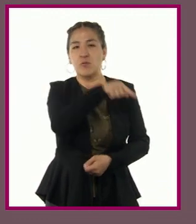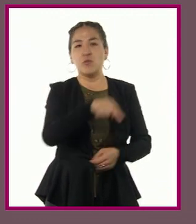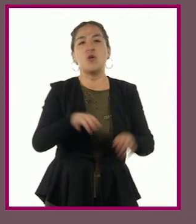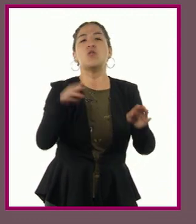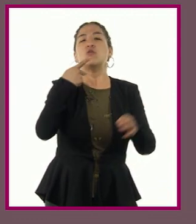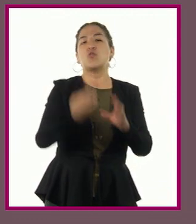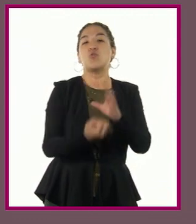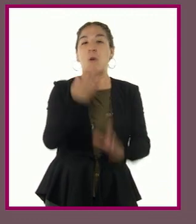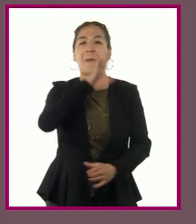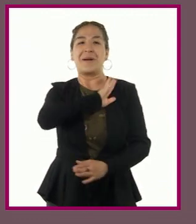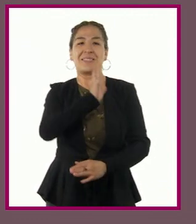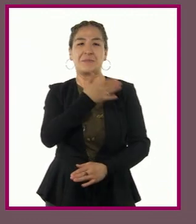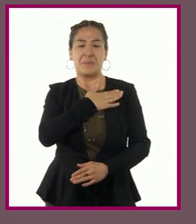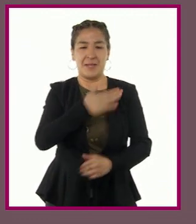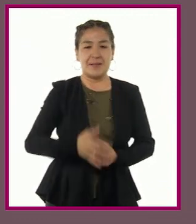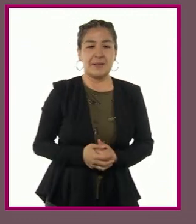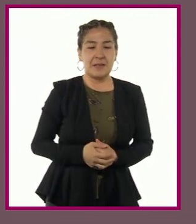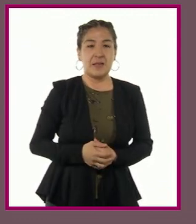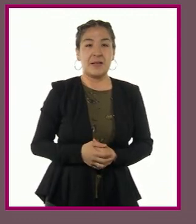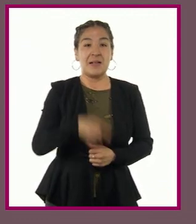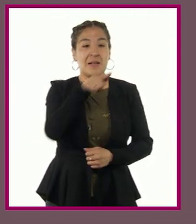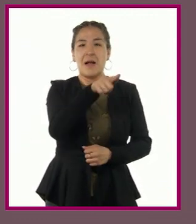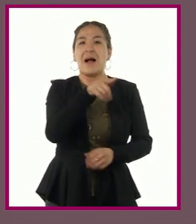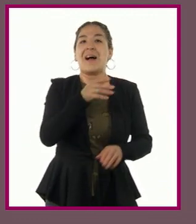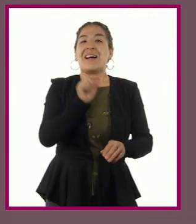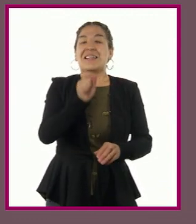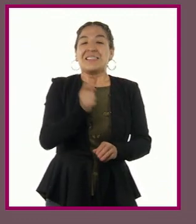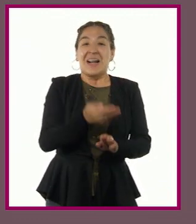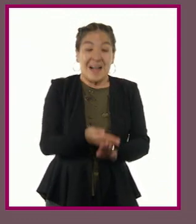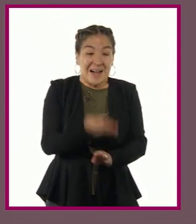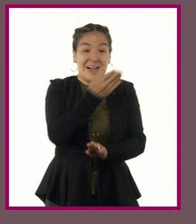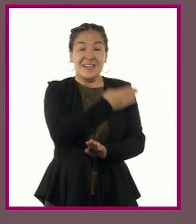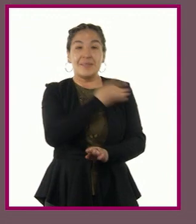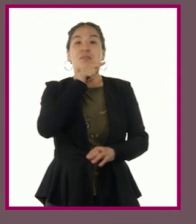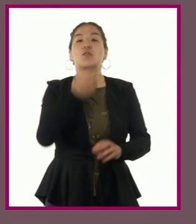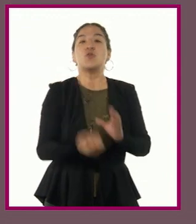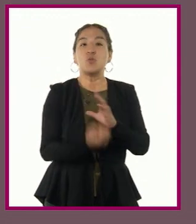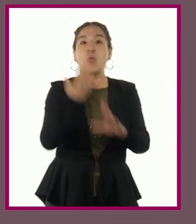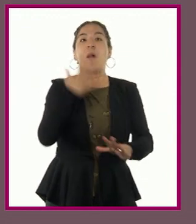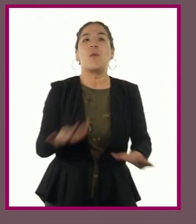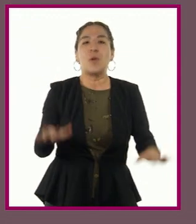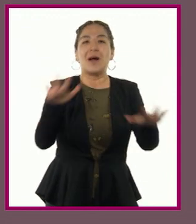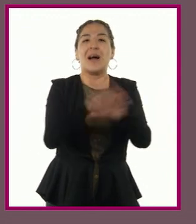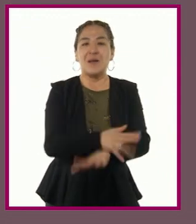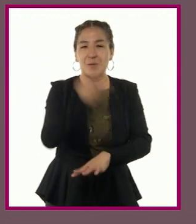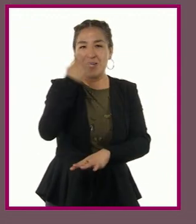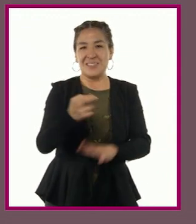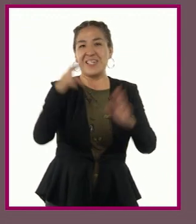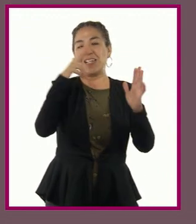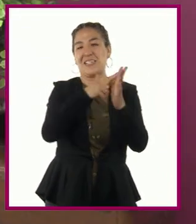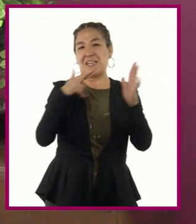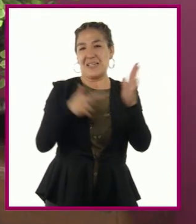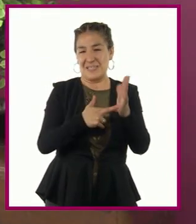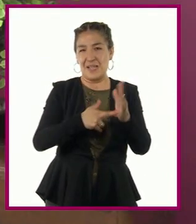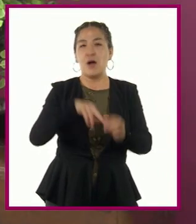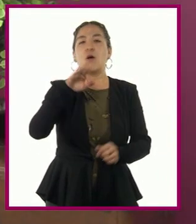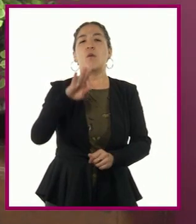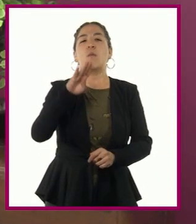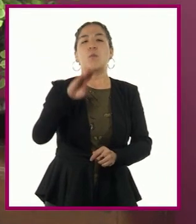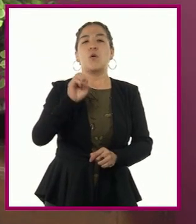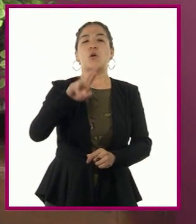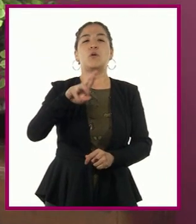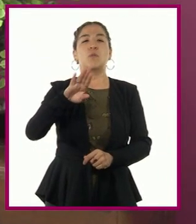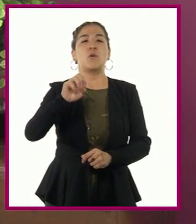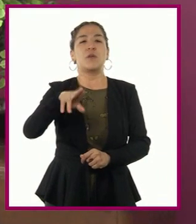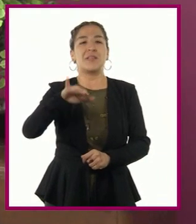Nueva España, poco antes de que comenzaran a notarse los cambios derivados de las reformas borbónicas.